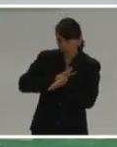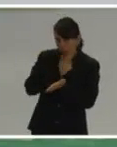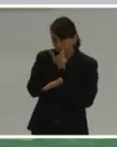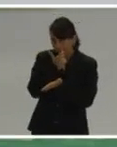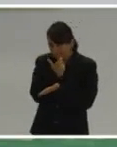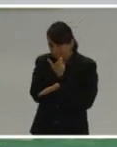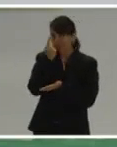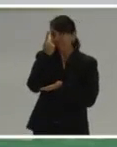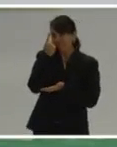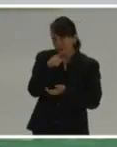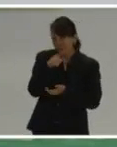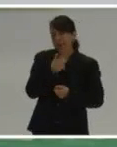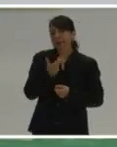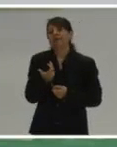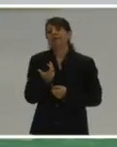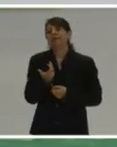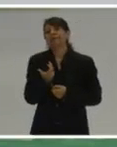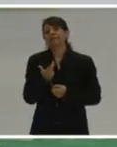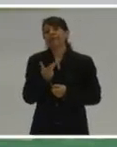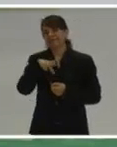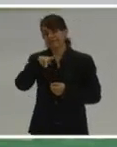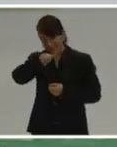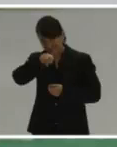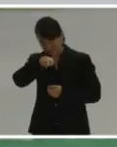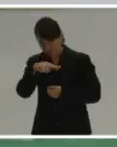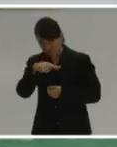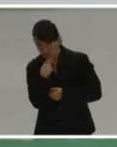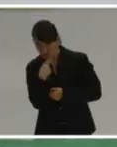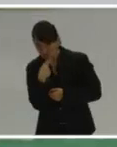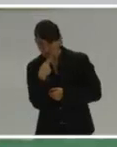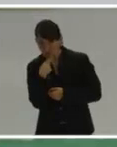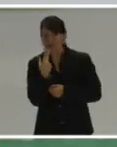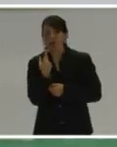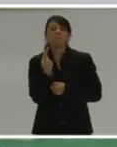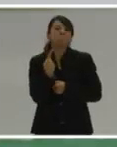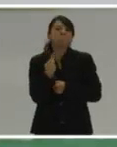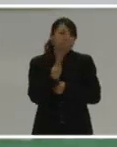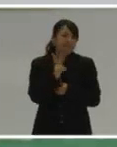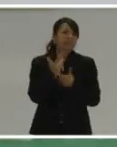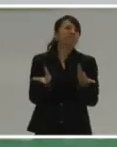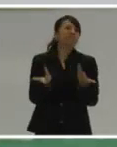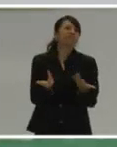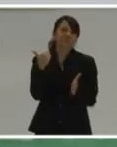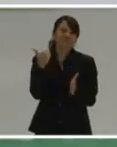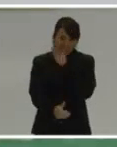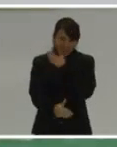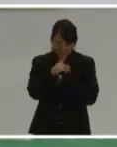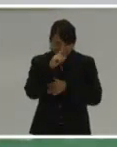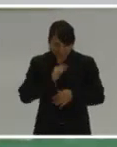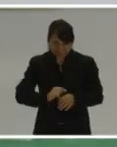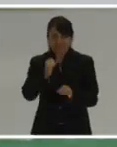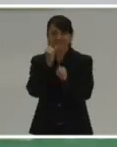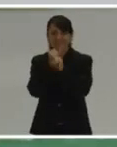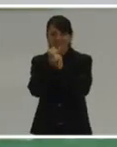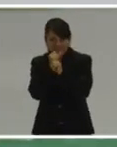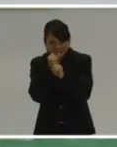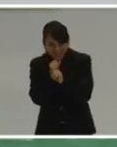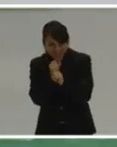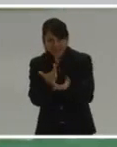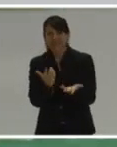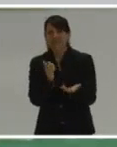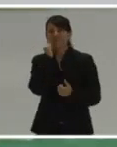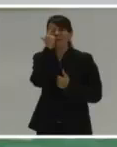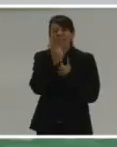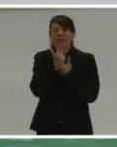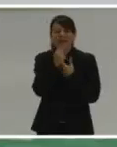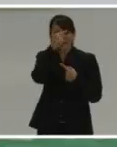en televisión, pero no llega a hacer internet, puedan visitar WhatsApp.